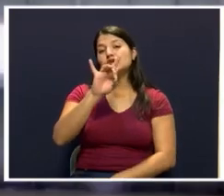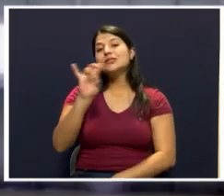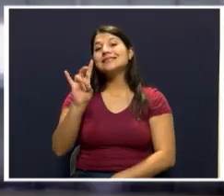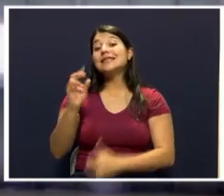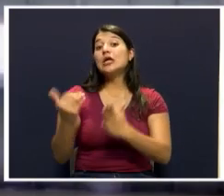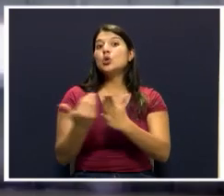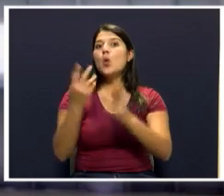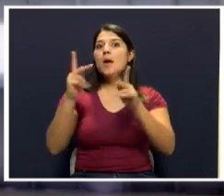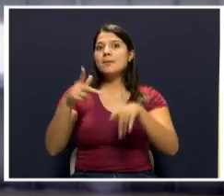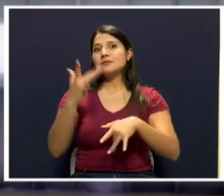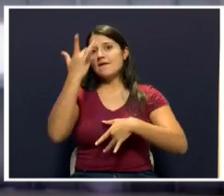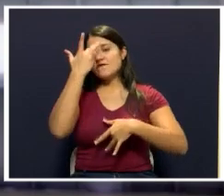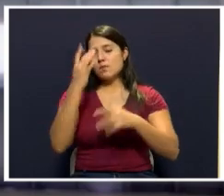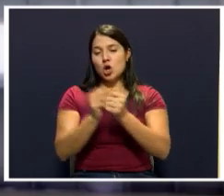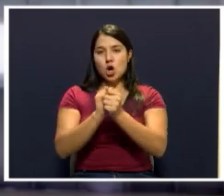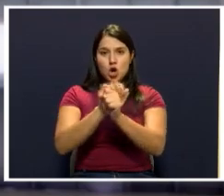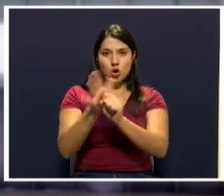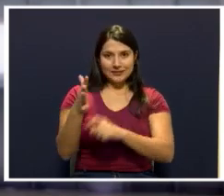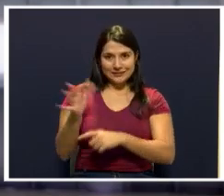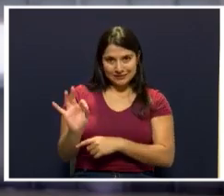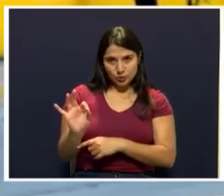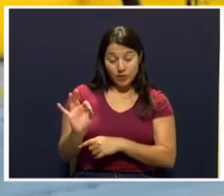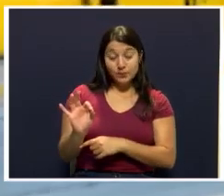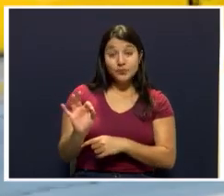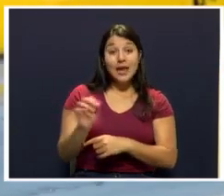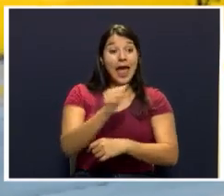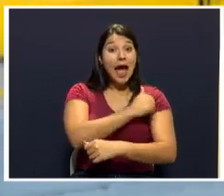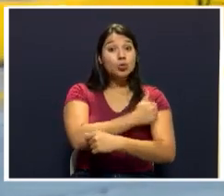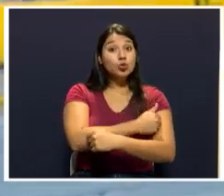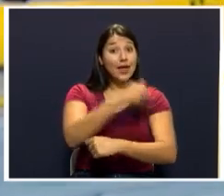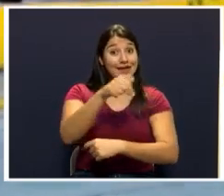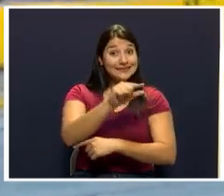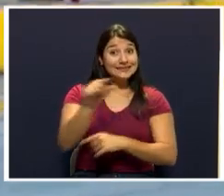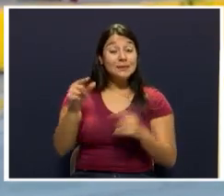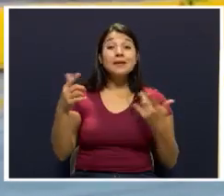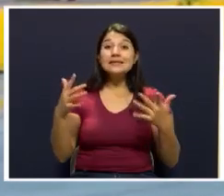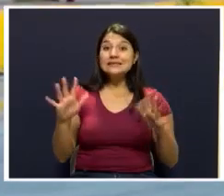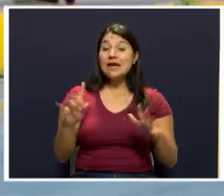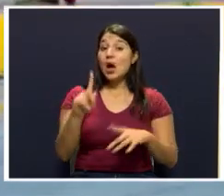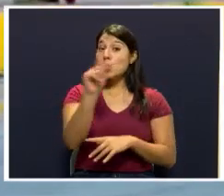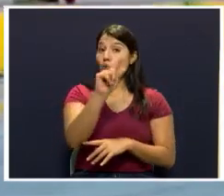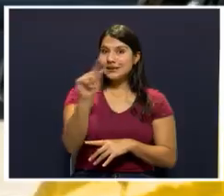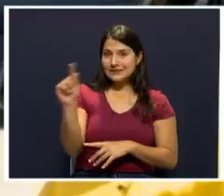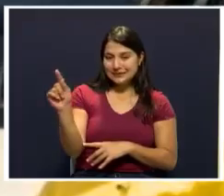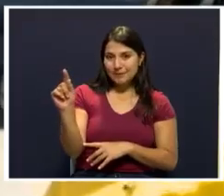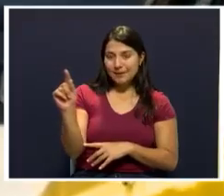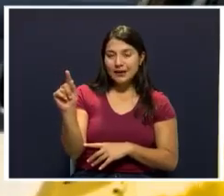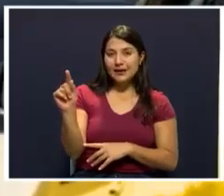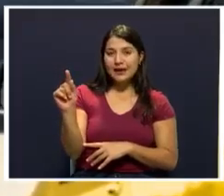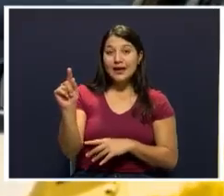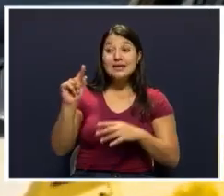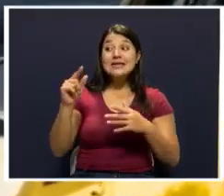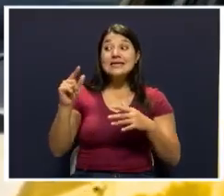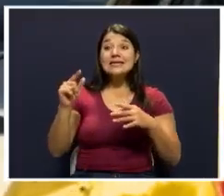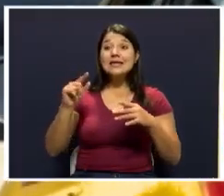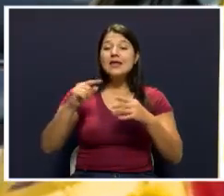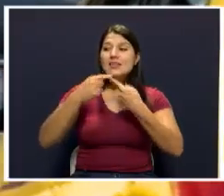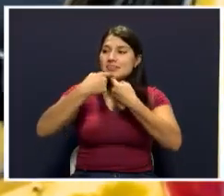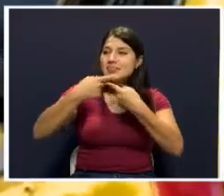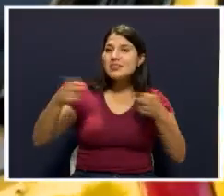casos de COVID-19. Las autoridades esta semana estarían cumpliendo una semana de haber decretado